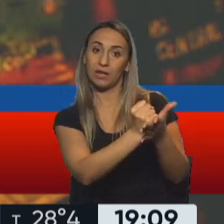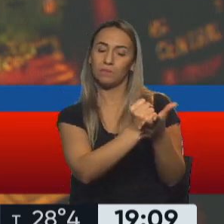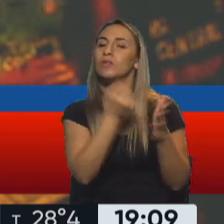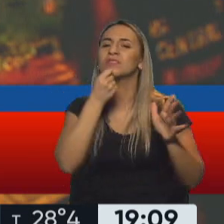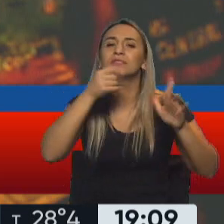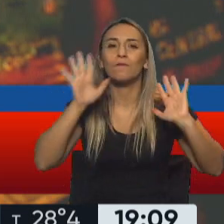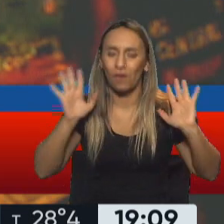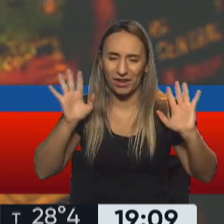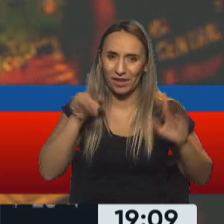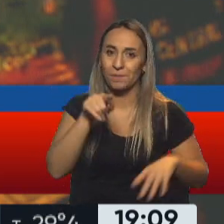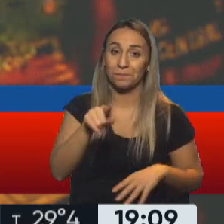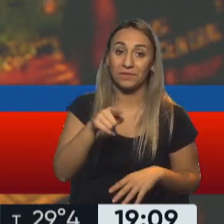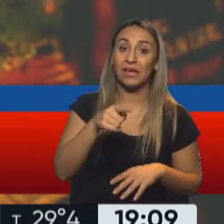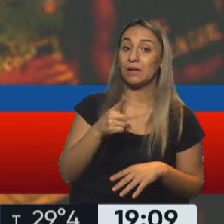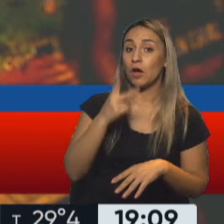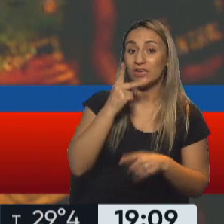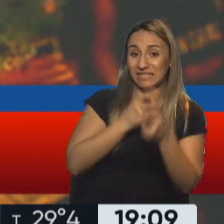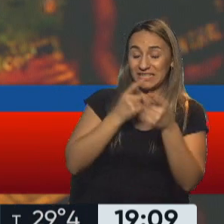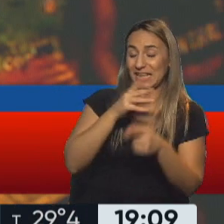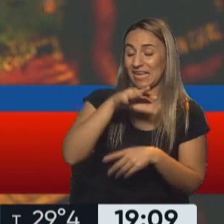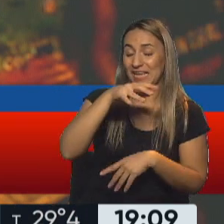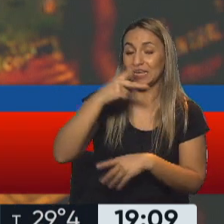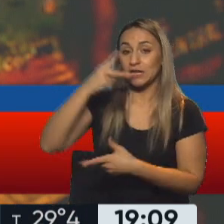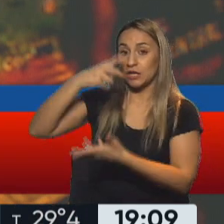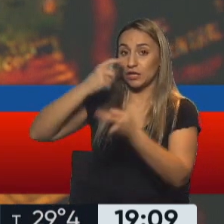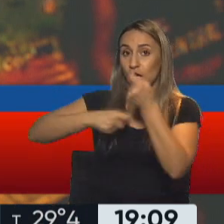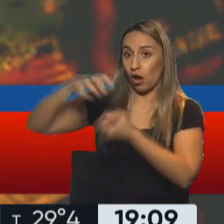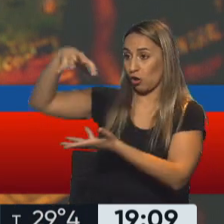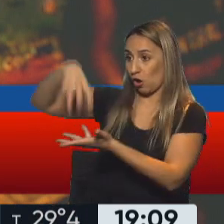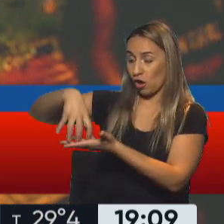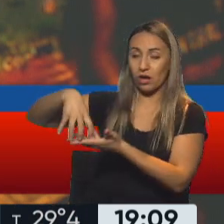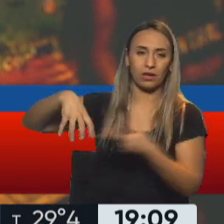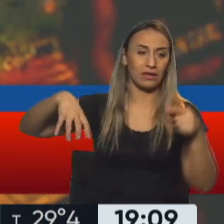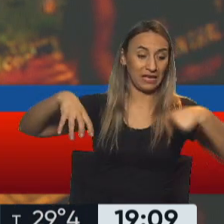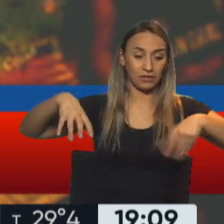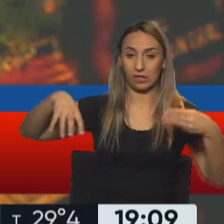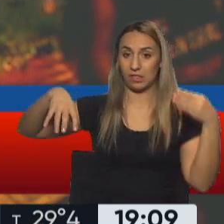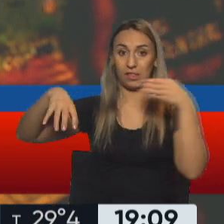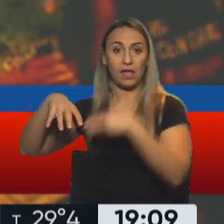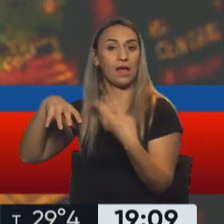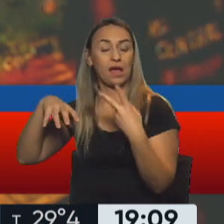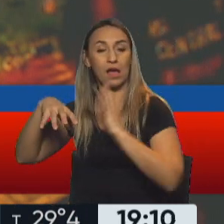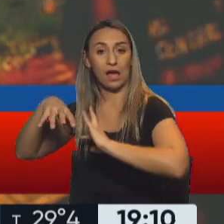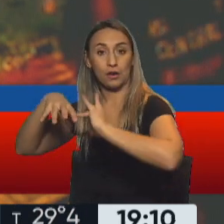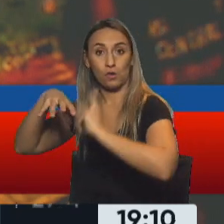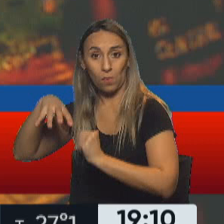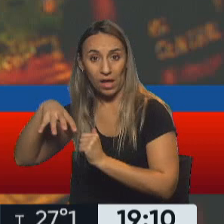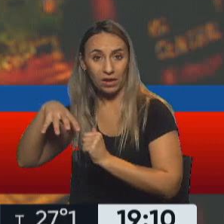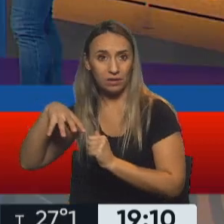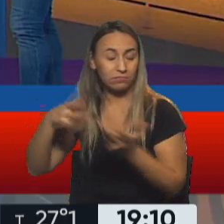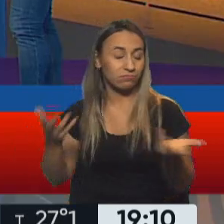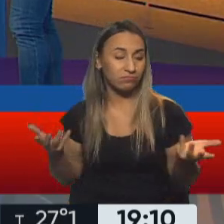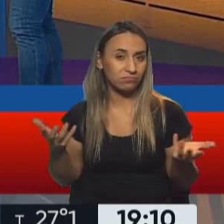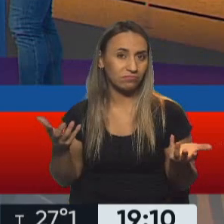entrado a ese kiosco, hacer lo que esos policías creyeron que podían hacer, robar, no era suficiente para un tiro.